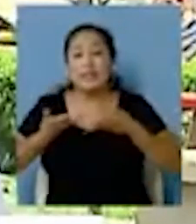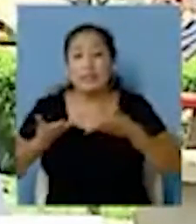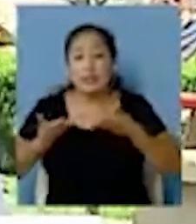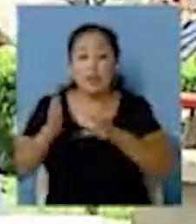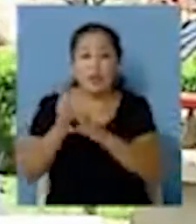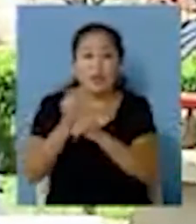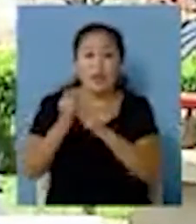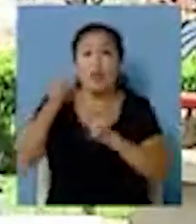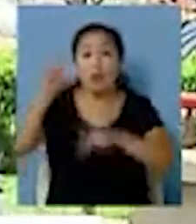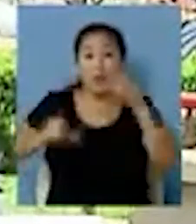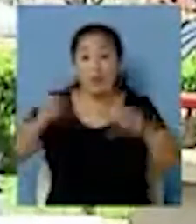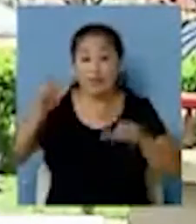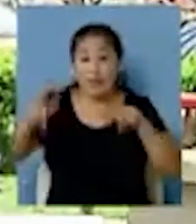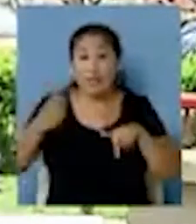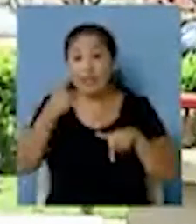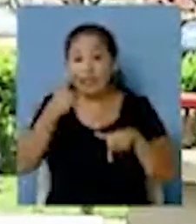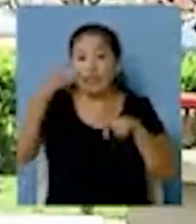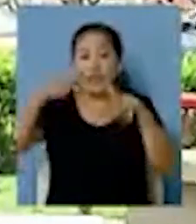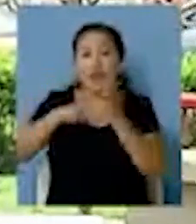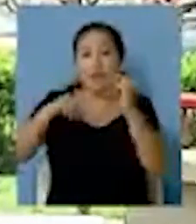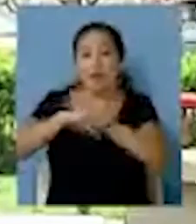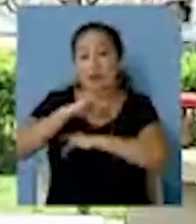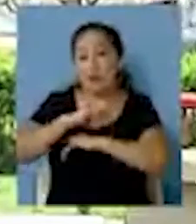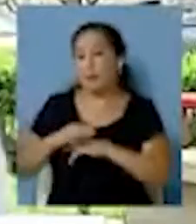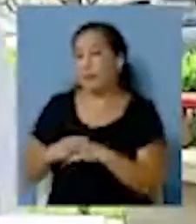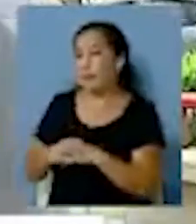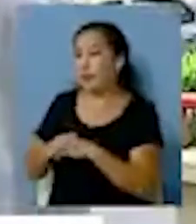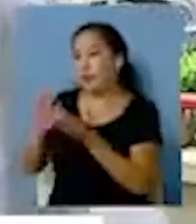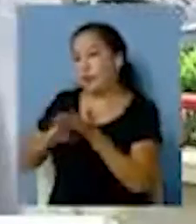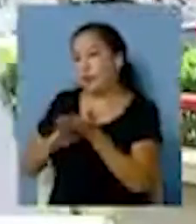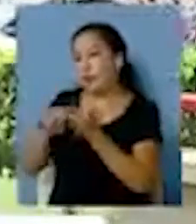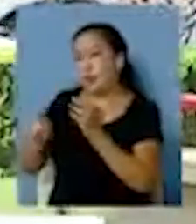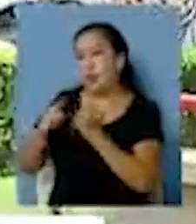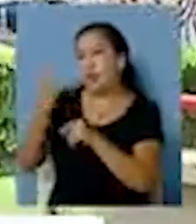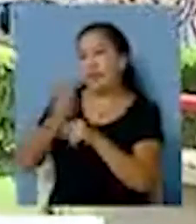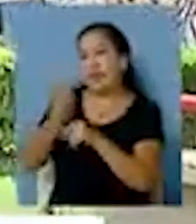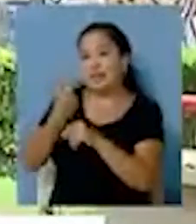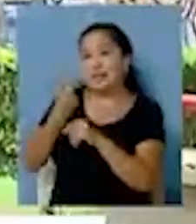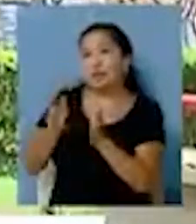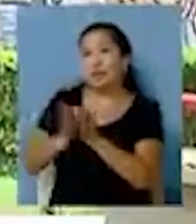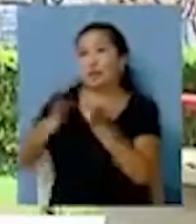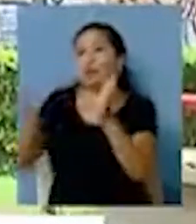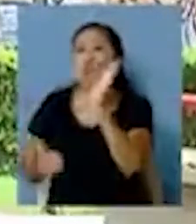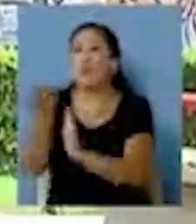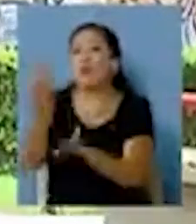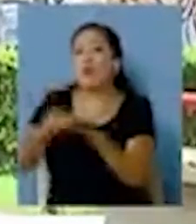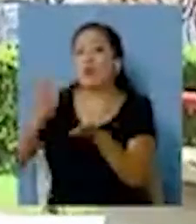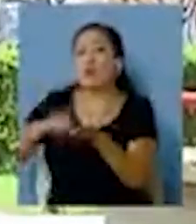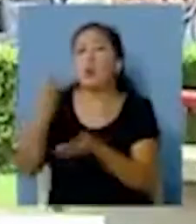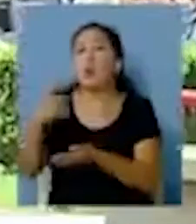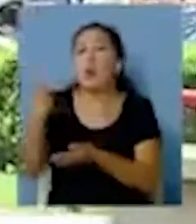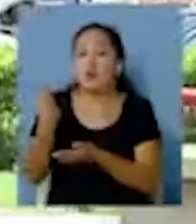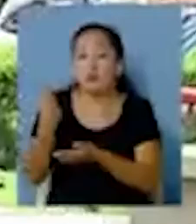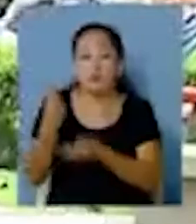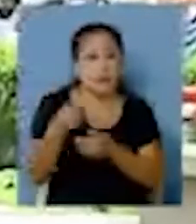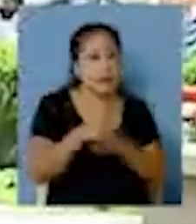de pasajeros de la Municipalidad de San Salvador de Jujuy. Bien, en cuanto al segundo tramo, ¿para cuándo está previsto? Y el segundo